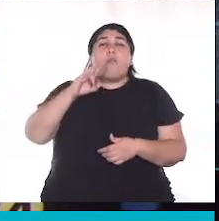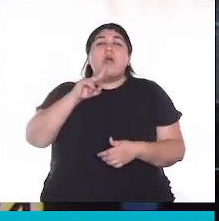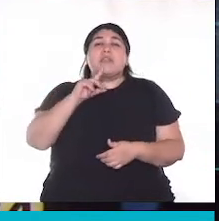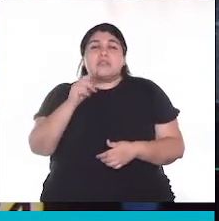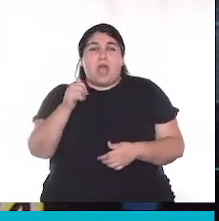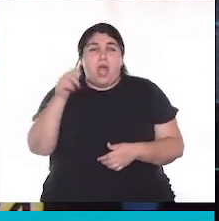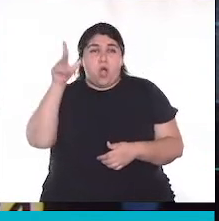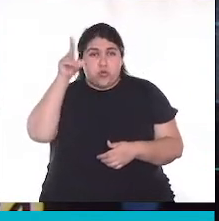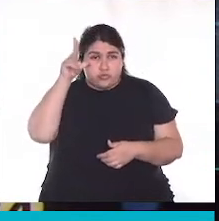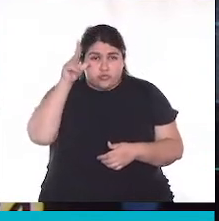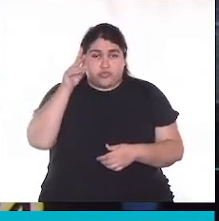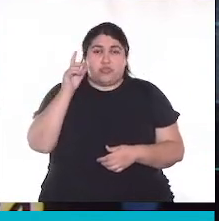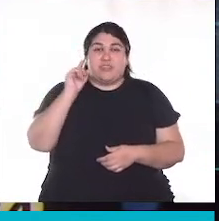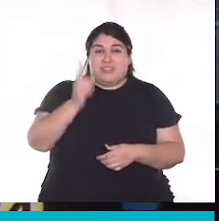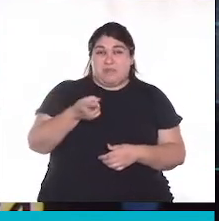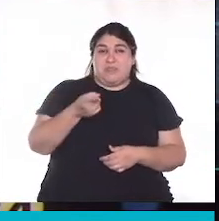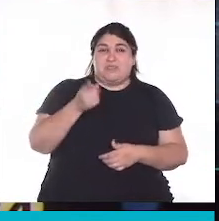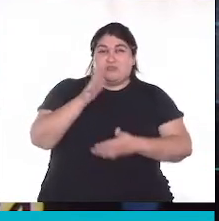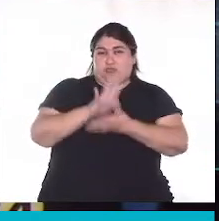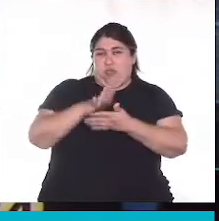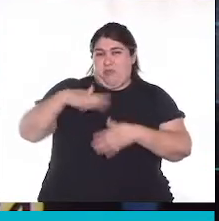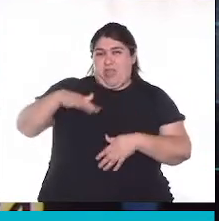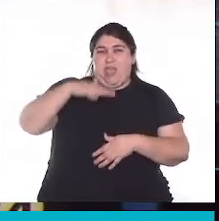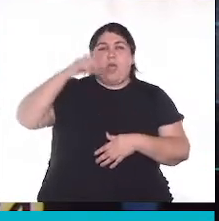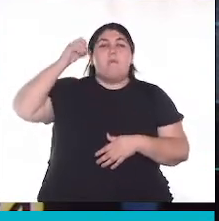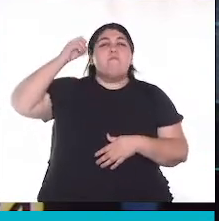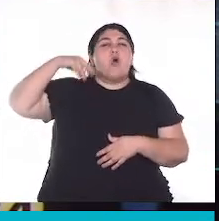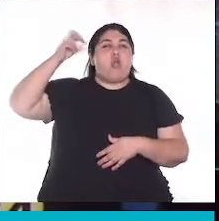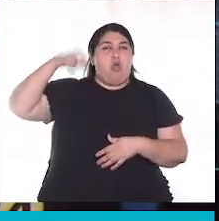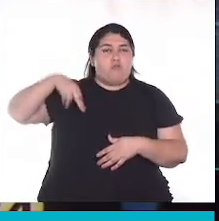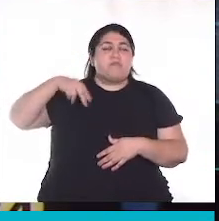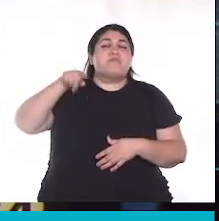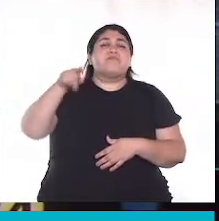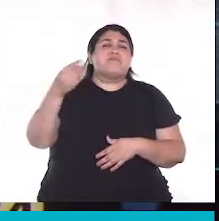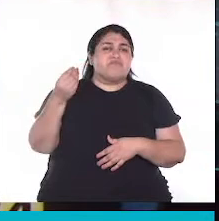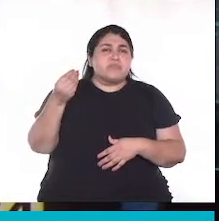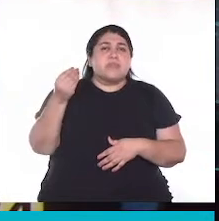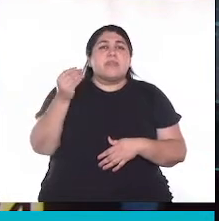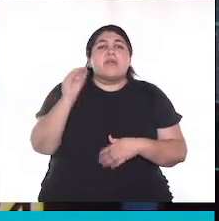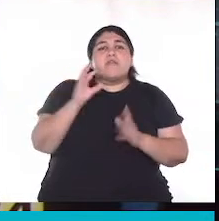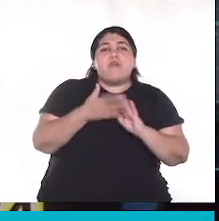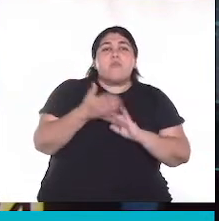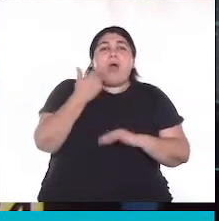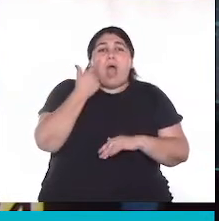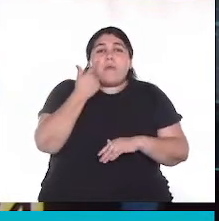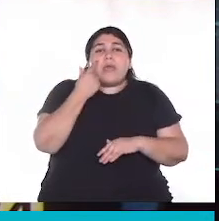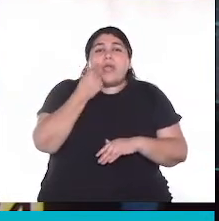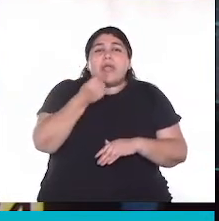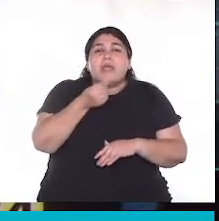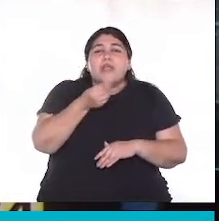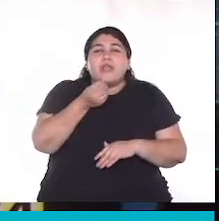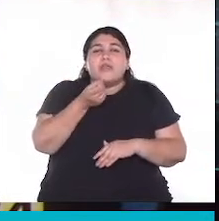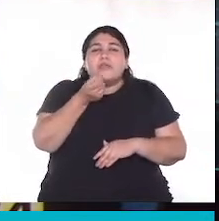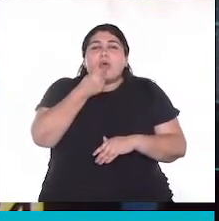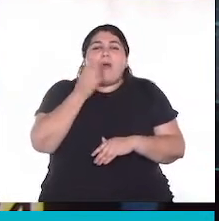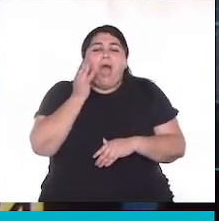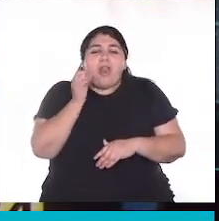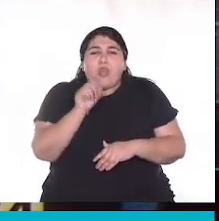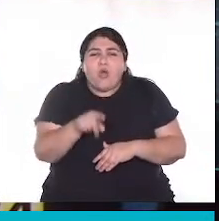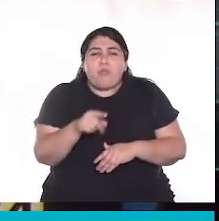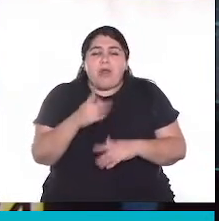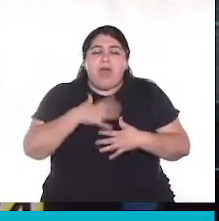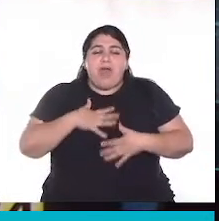paralelo del folleto en Morón de "Toma poquito para ver cómo reacciona tu cuerpo". Por eso digo que